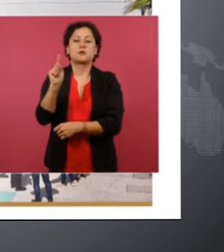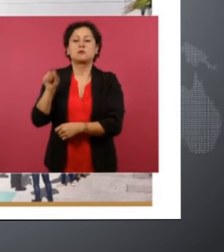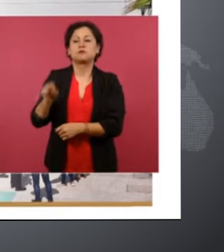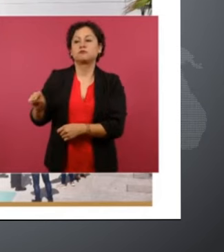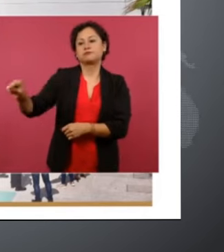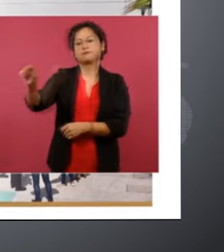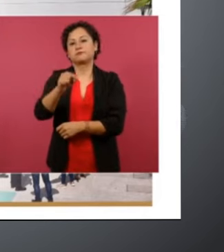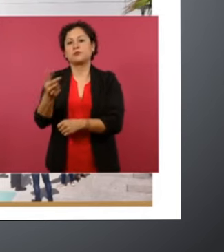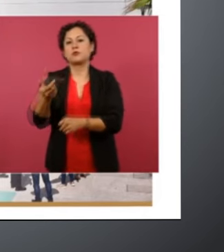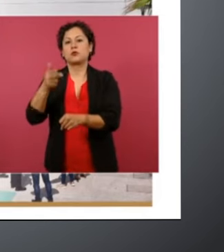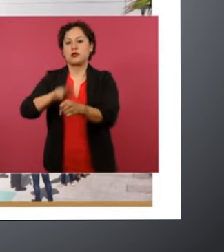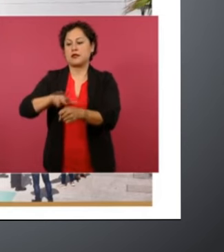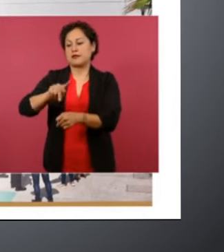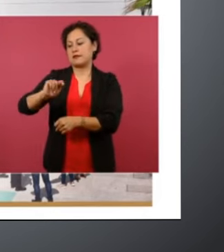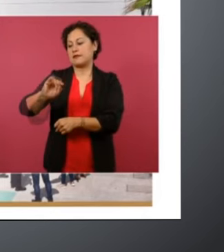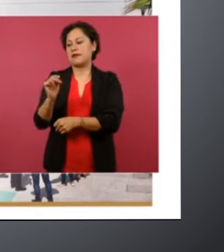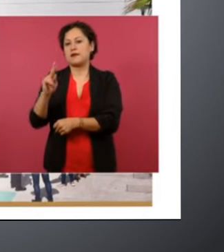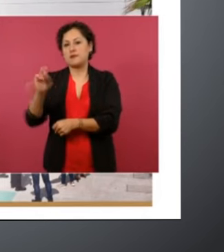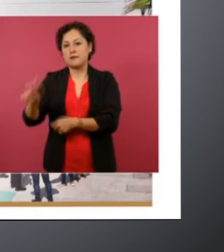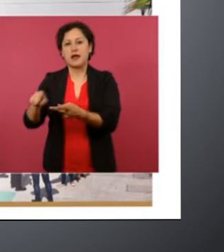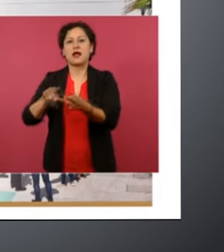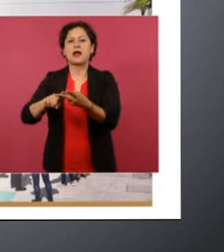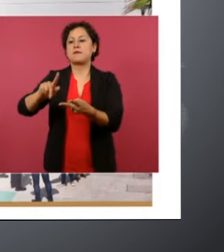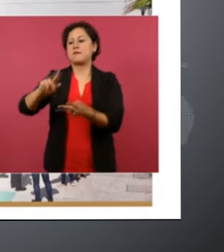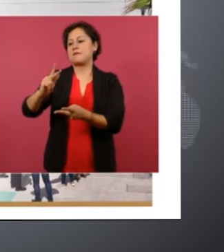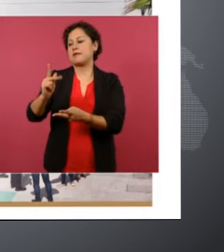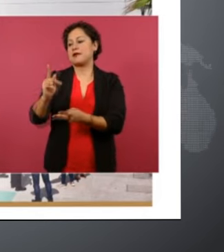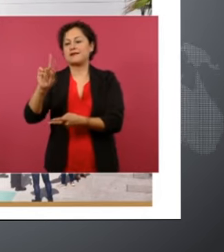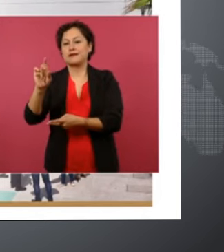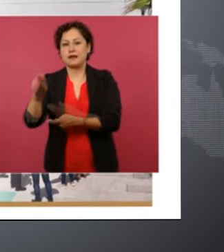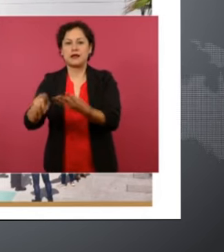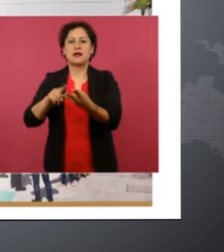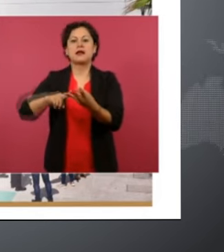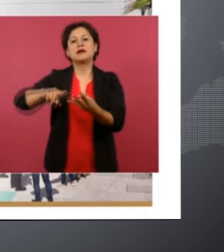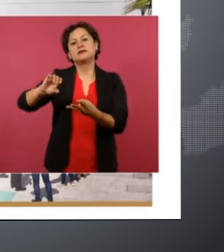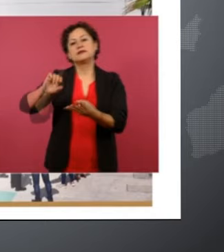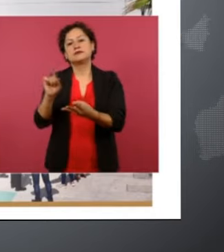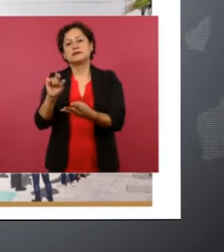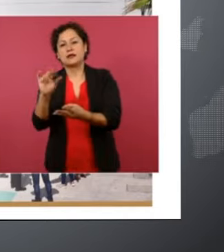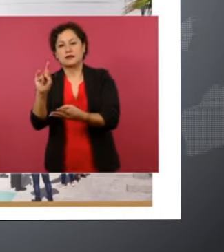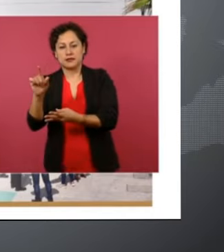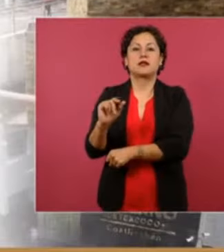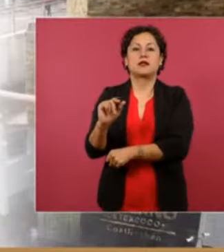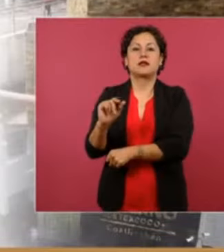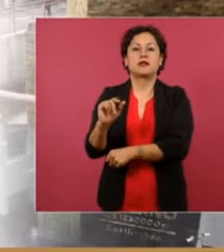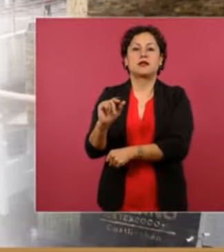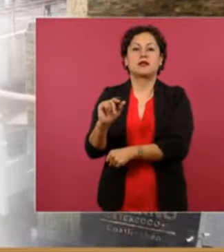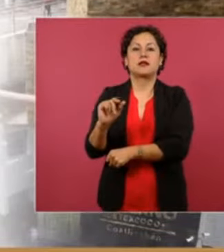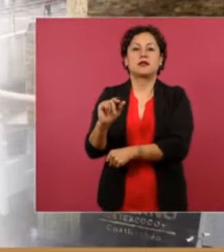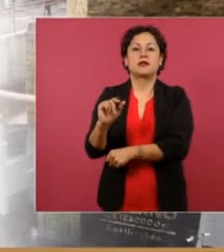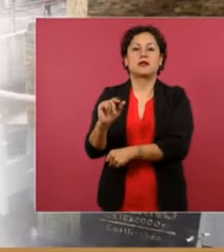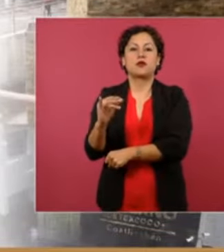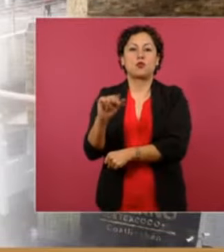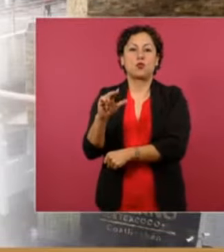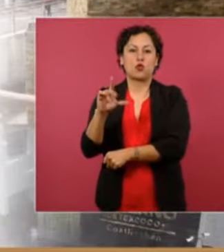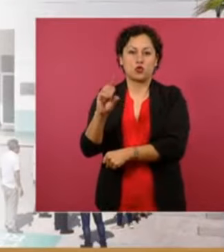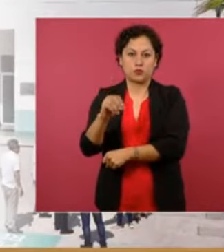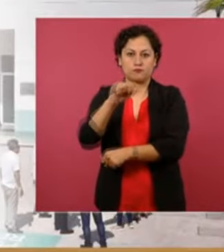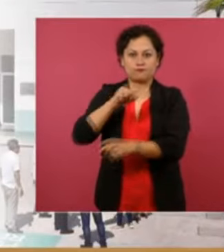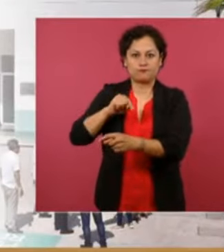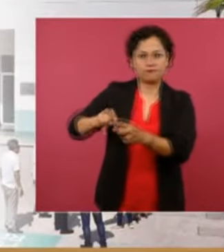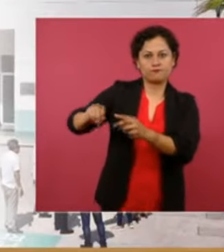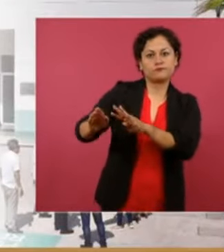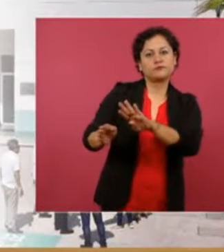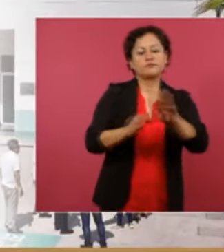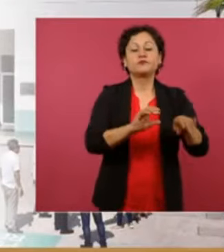administración estatal se encontraban abandonados e inconclusos, sin equipamiento adecuado ni personal suficiente. Y en Guerrero, también era uno de los